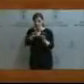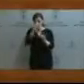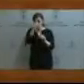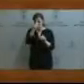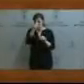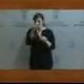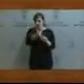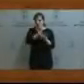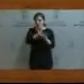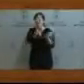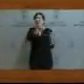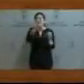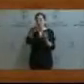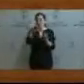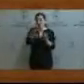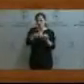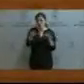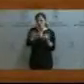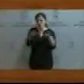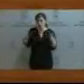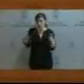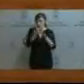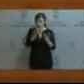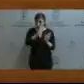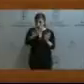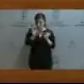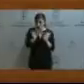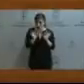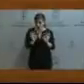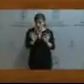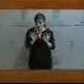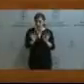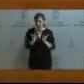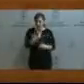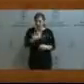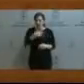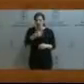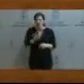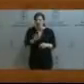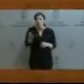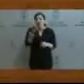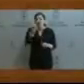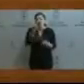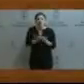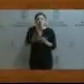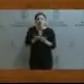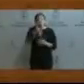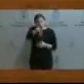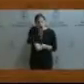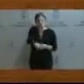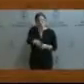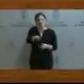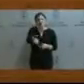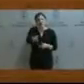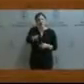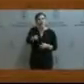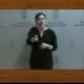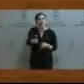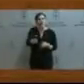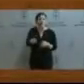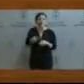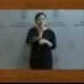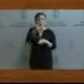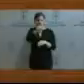700 vacantes. Si finalmente es así, que podría serlo, mucho va a tener que justificar aquí y mucho va a tener que escuchar el señor